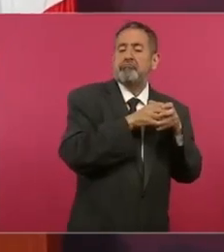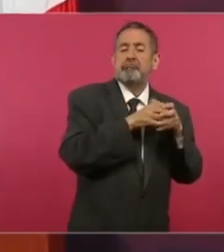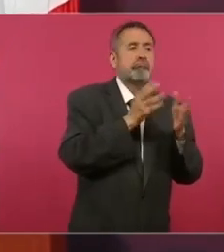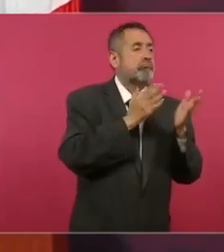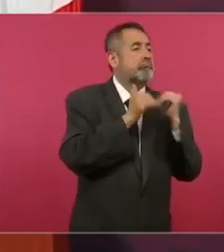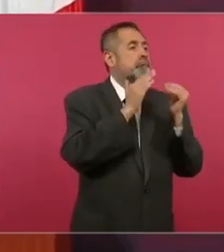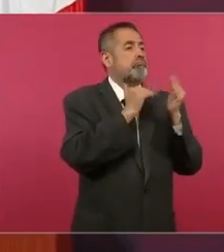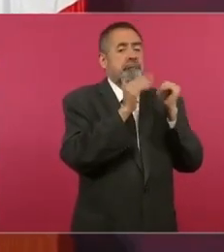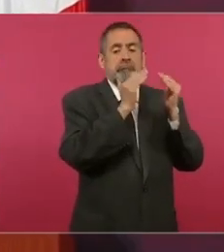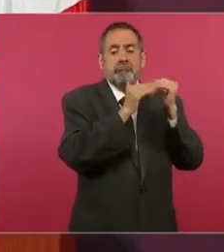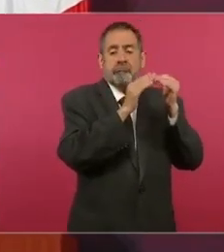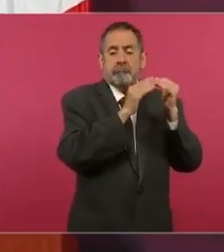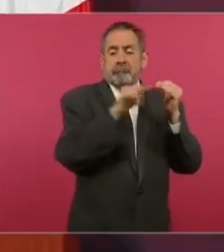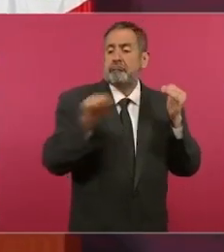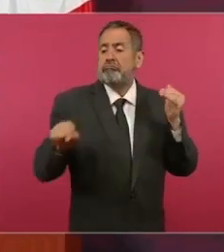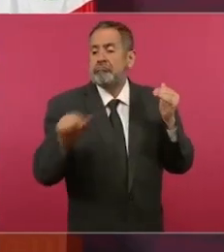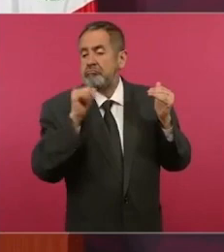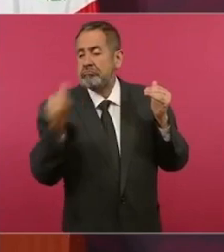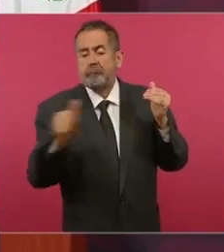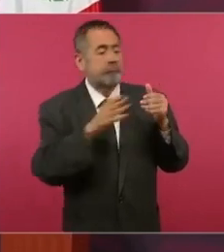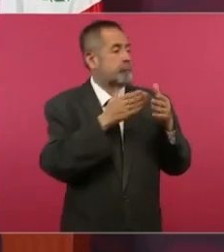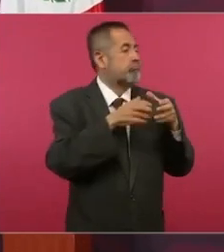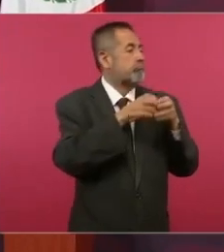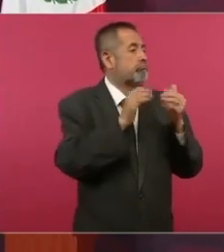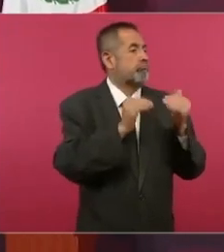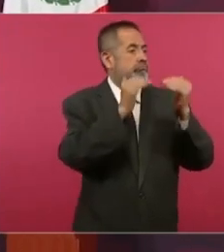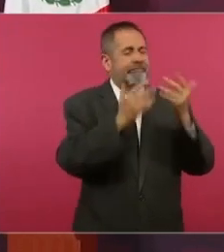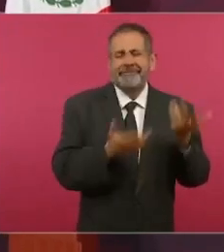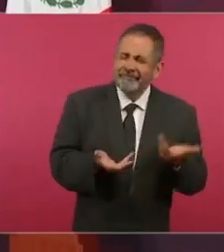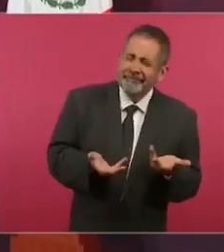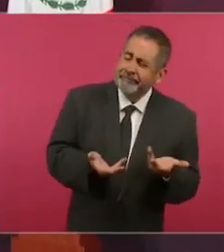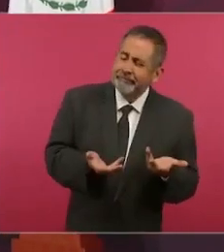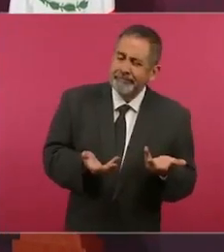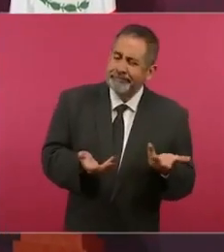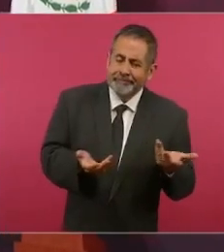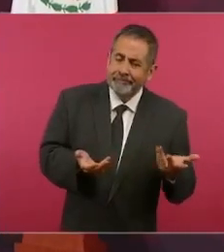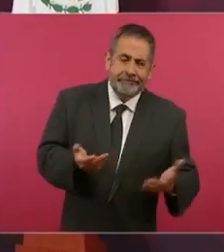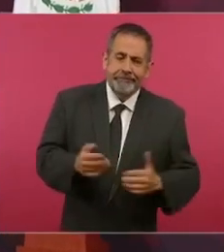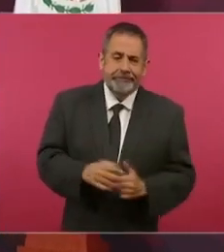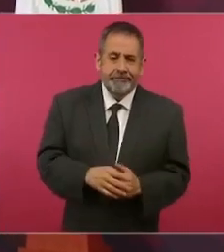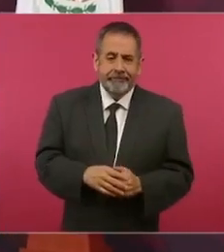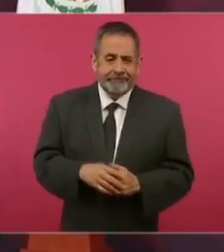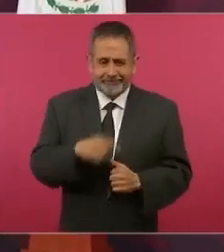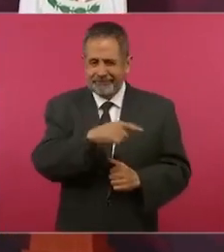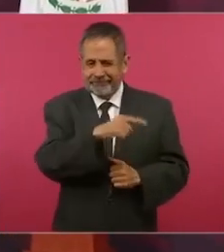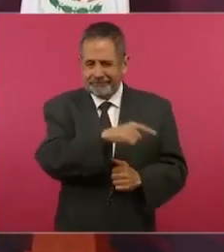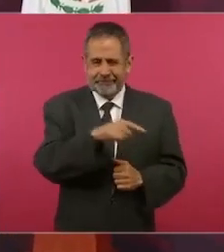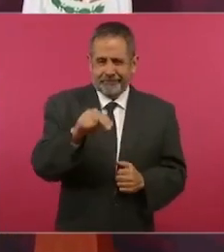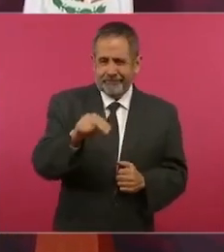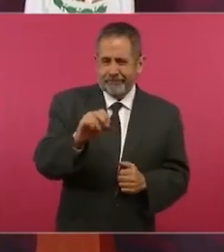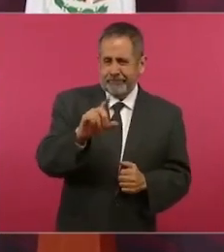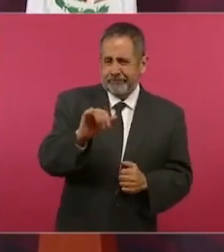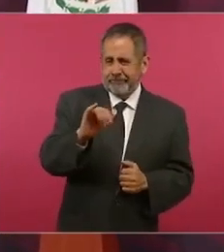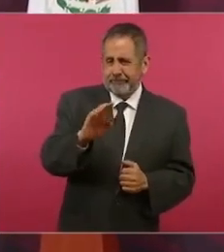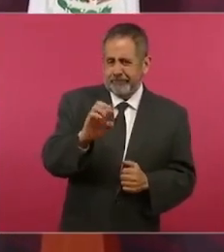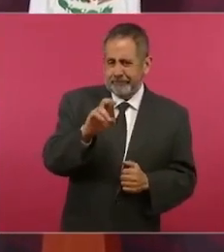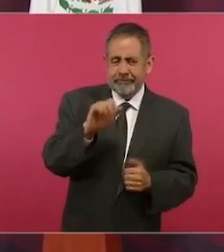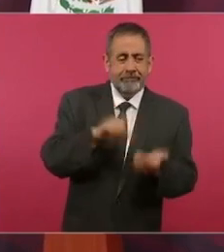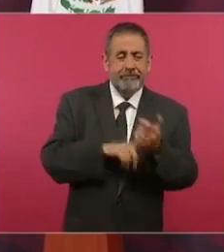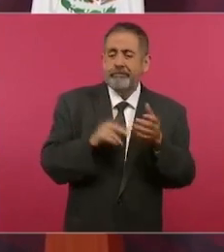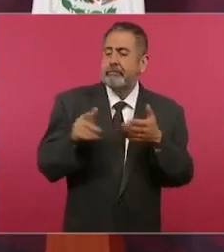y no se atiende a los de abajo. Al final, ese modelo elitista,